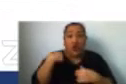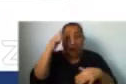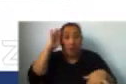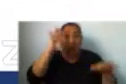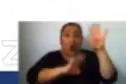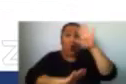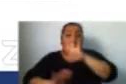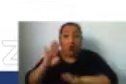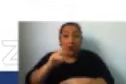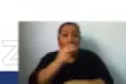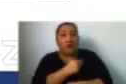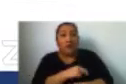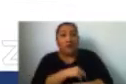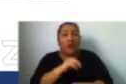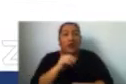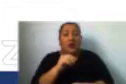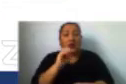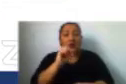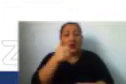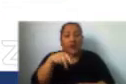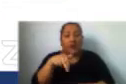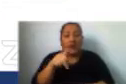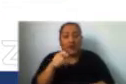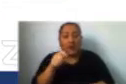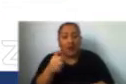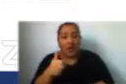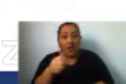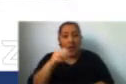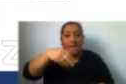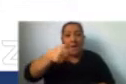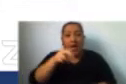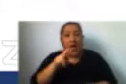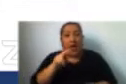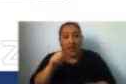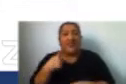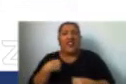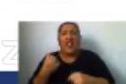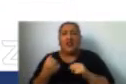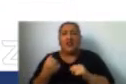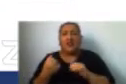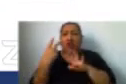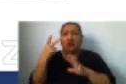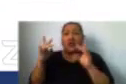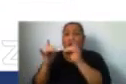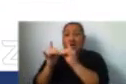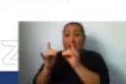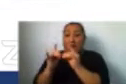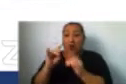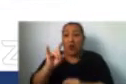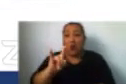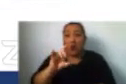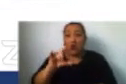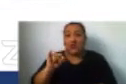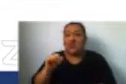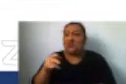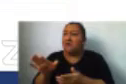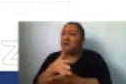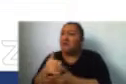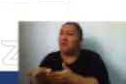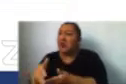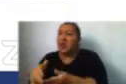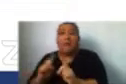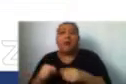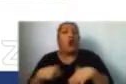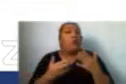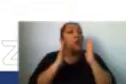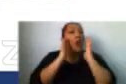Santa María del Valle. Ellos cuentan con 12 camas UCI, sin embargo, 3 ahorita están vacías, pero no disponibles